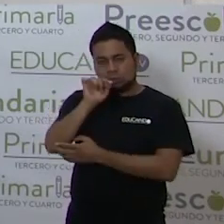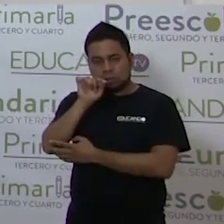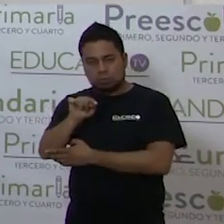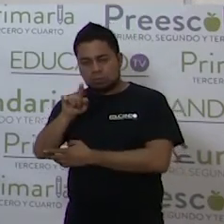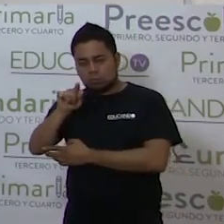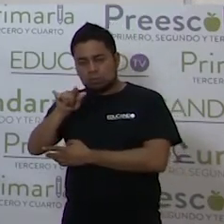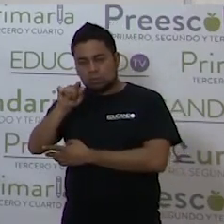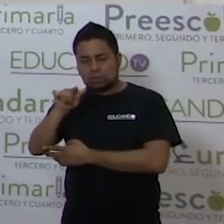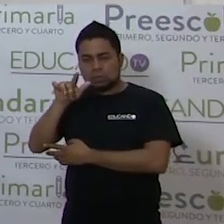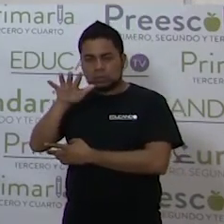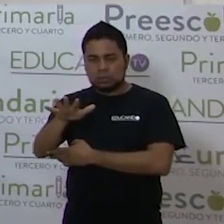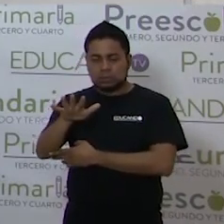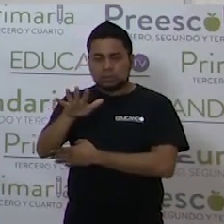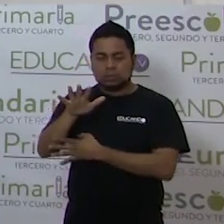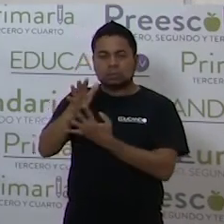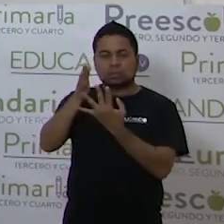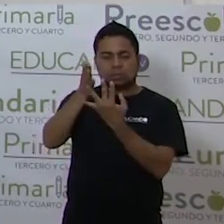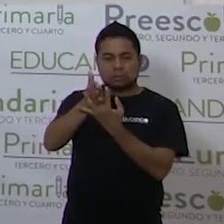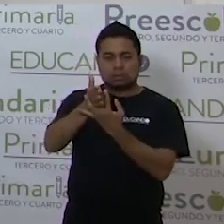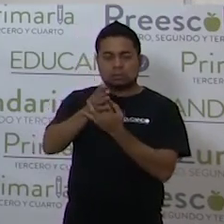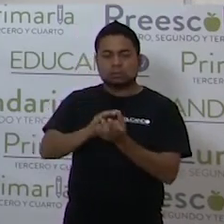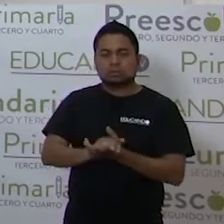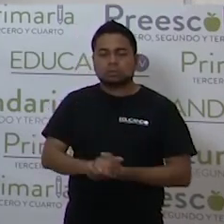0.75 entre